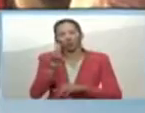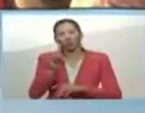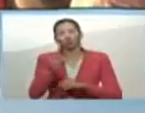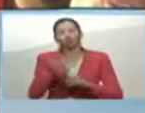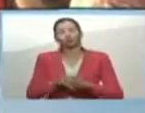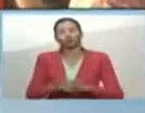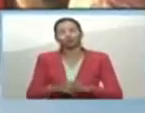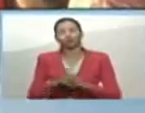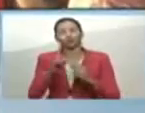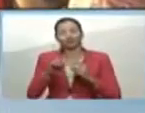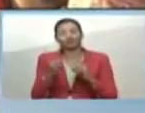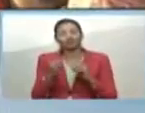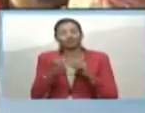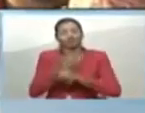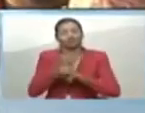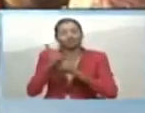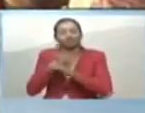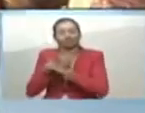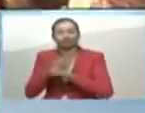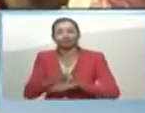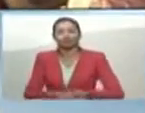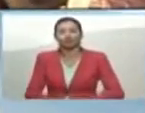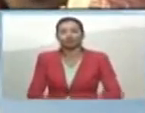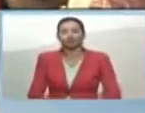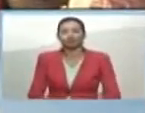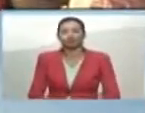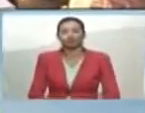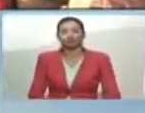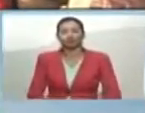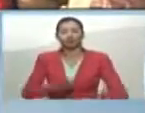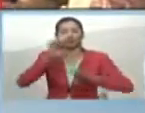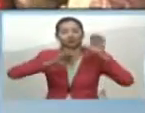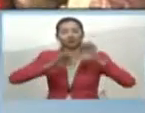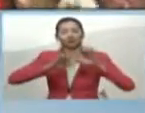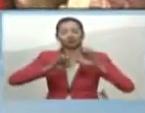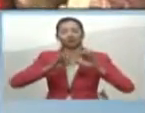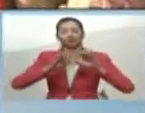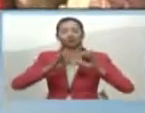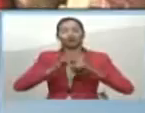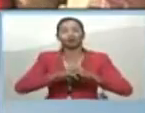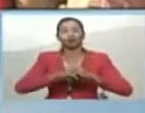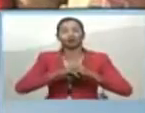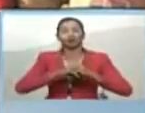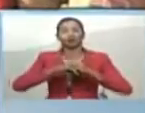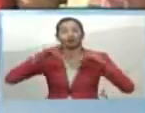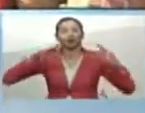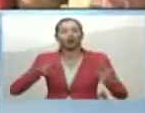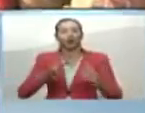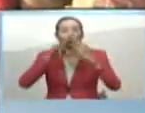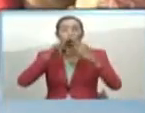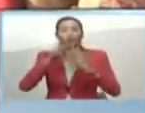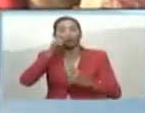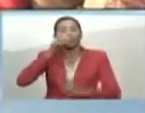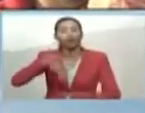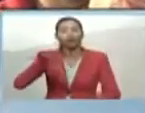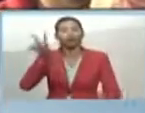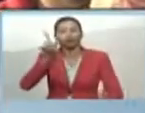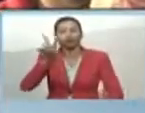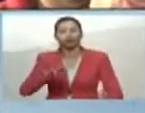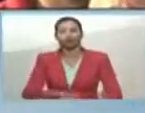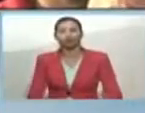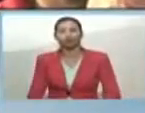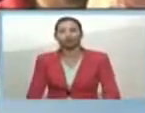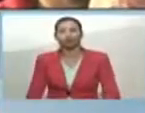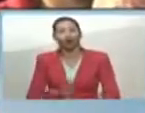para rectificar, para la revisión, para el reencuentro del pueblo venezolano, de ese